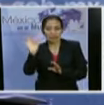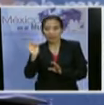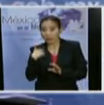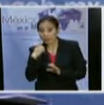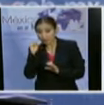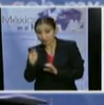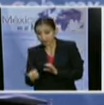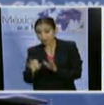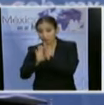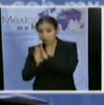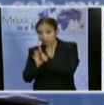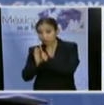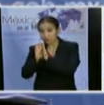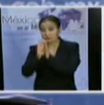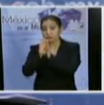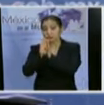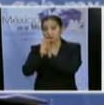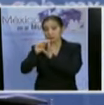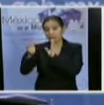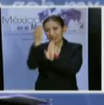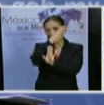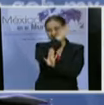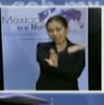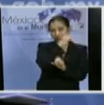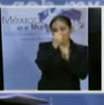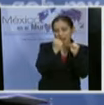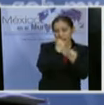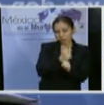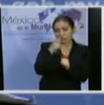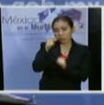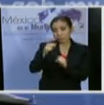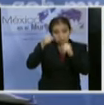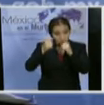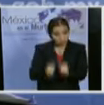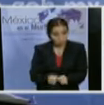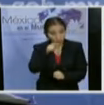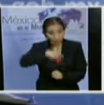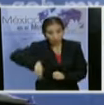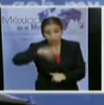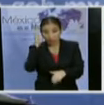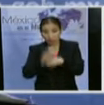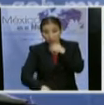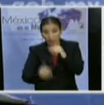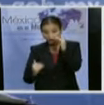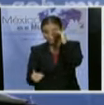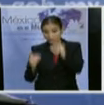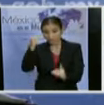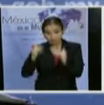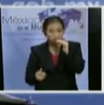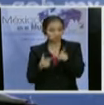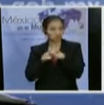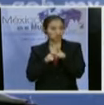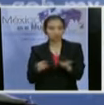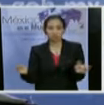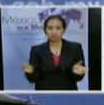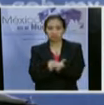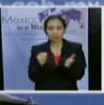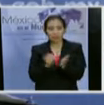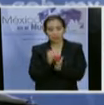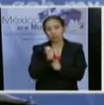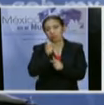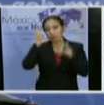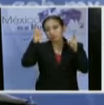se anunció en otros momentos, en años anteriores, pues eso no garantiza que se acabe con la desigualdad, y hablamos entonces del